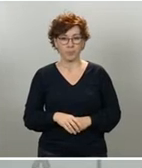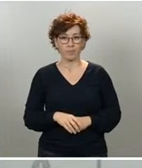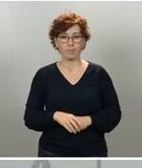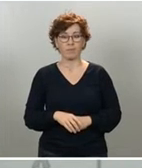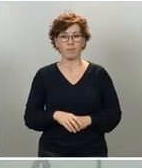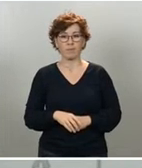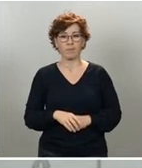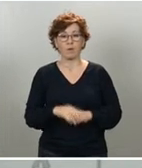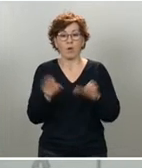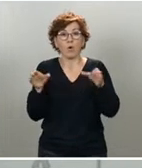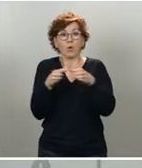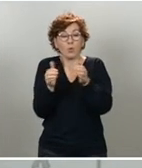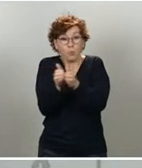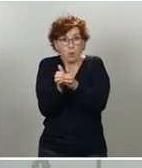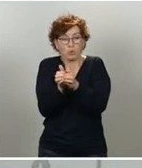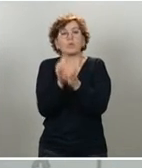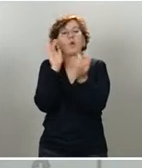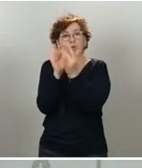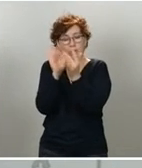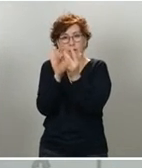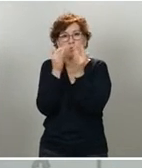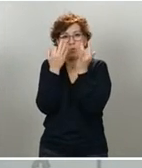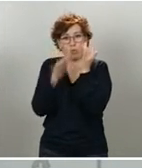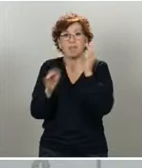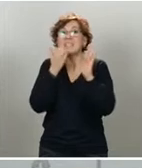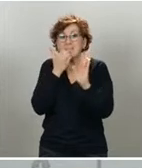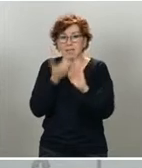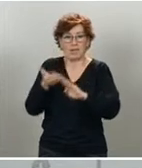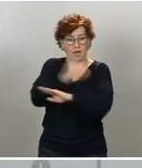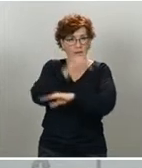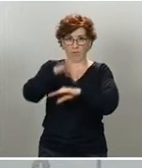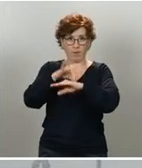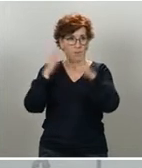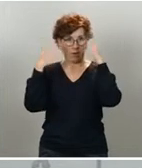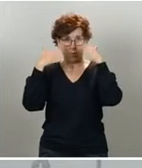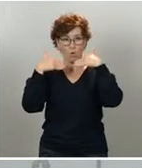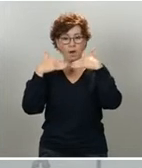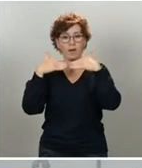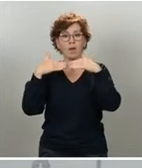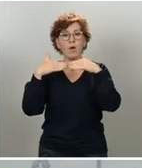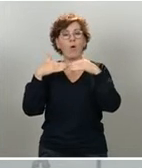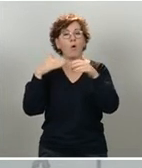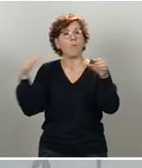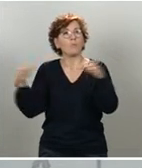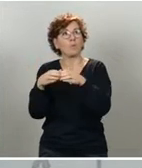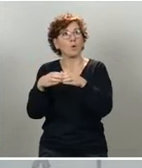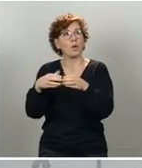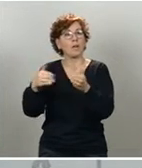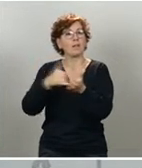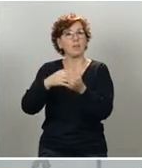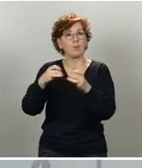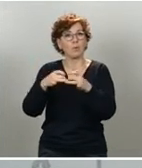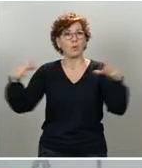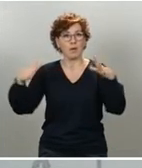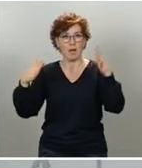grupos reducidos para personas que no tengan patologías previas y que no pertenezcan a colectivos vulnerables ante el COVID-19.